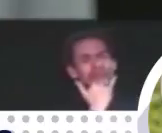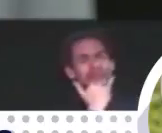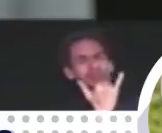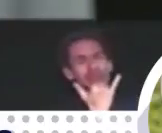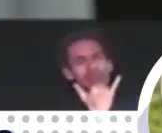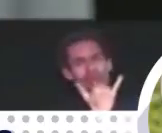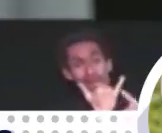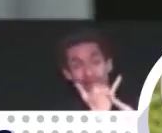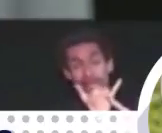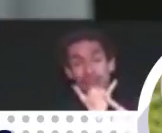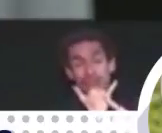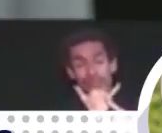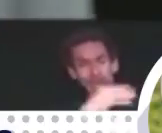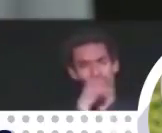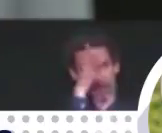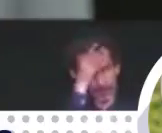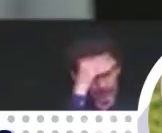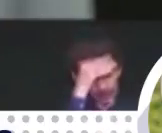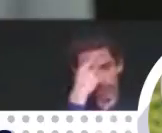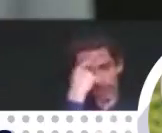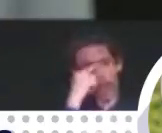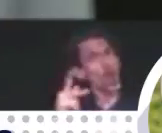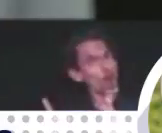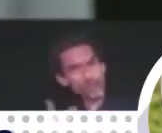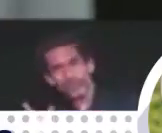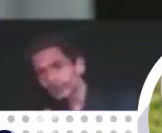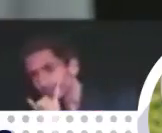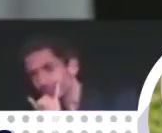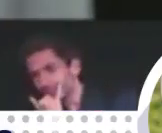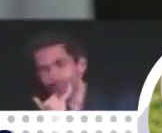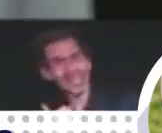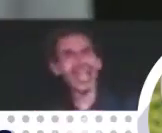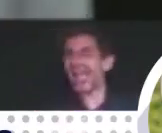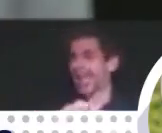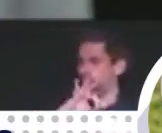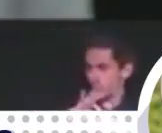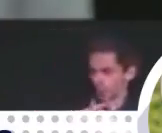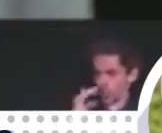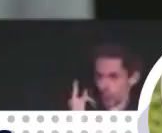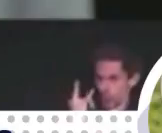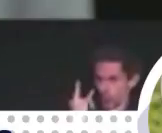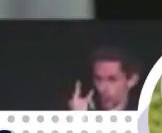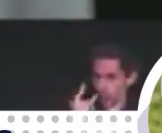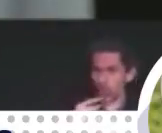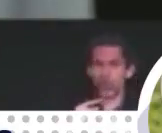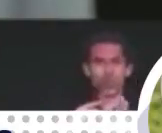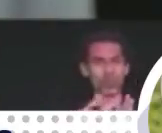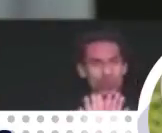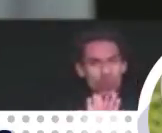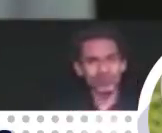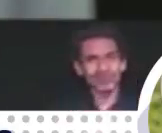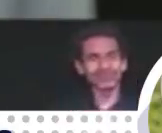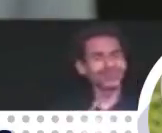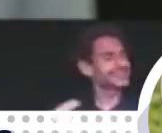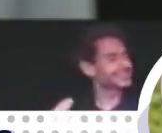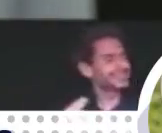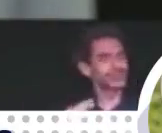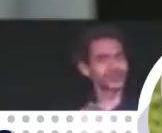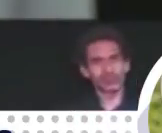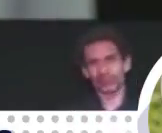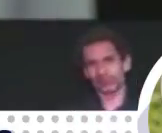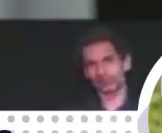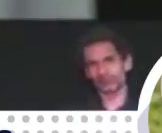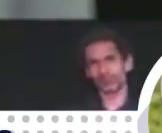en una nueva tarea que nos haga recuperar la confianza que perdimos tan drásticamente en únicamente